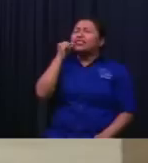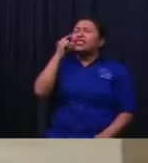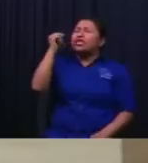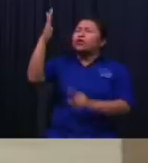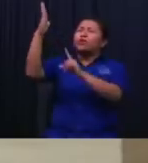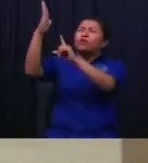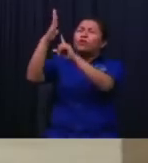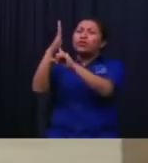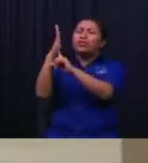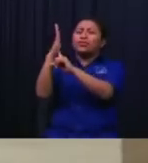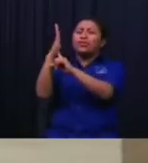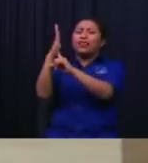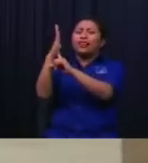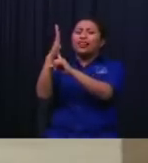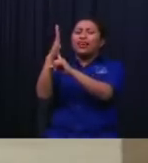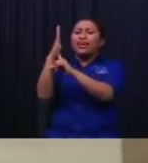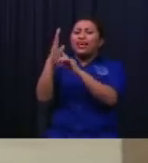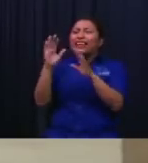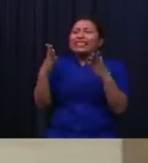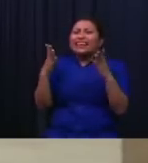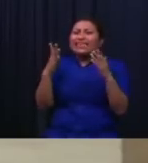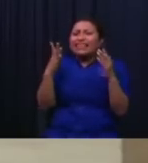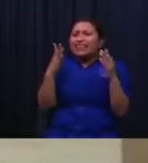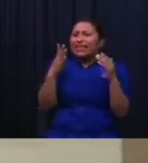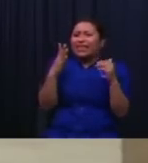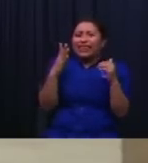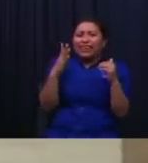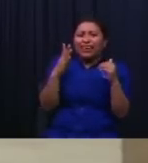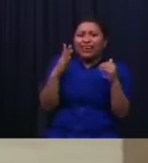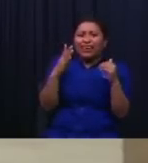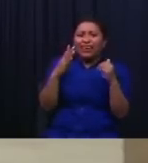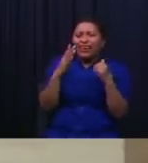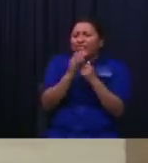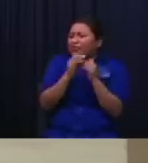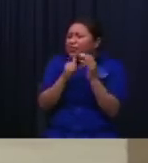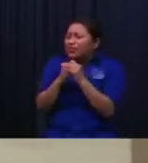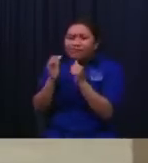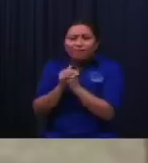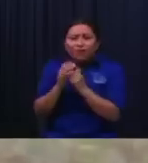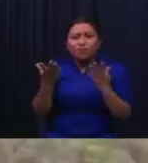está. ¿Qué es lo que está incomodando? ¿Dónde está? ¿Dónde? Esas son batallas, hermano. Yo no